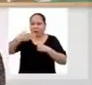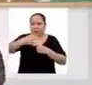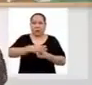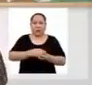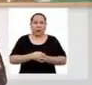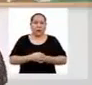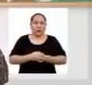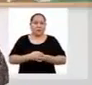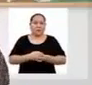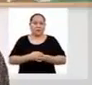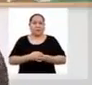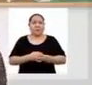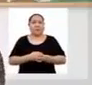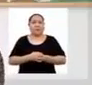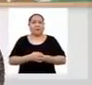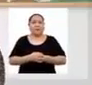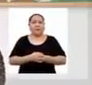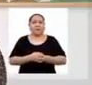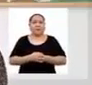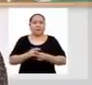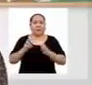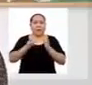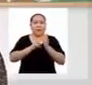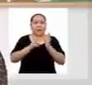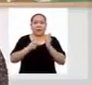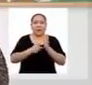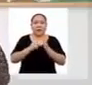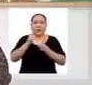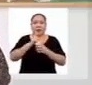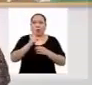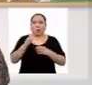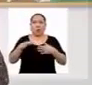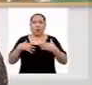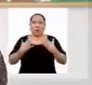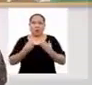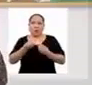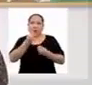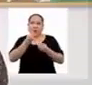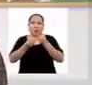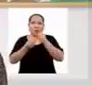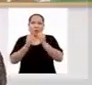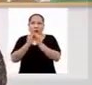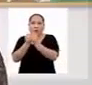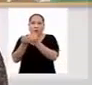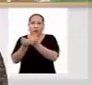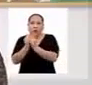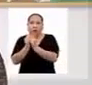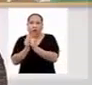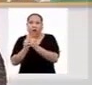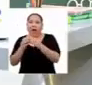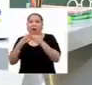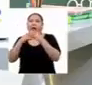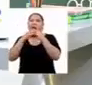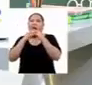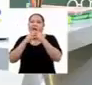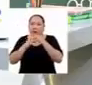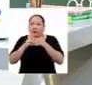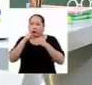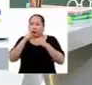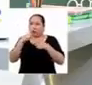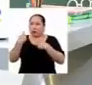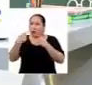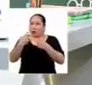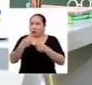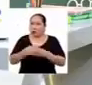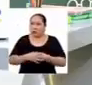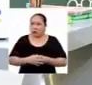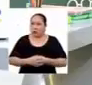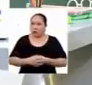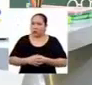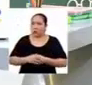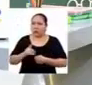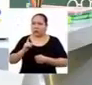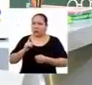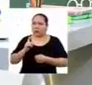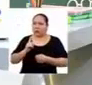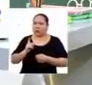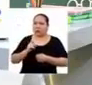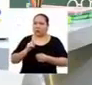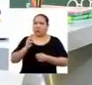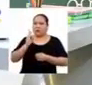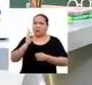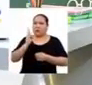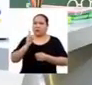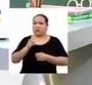O sea, uno no puede estar comiendo varios panes con chicharrones todos los días, ¿no? No, claro que